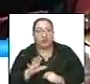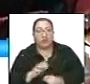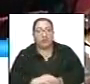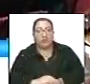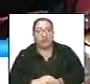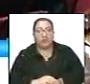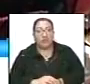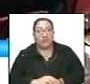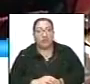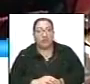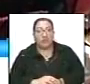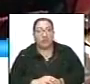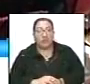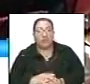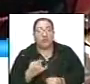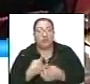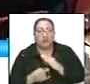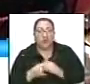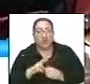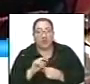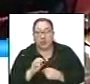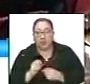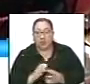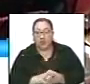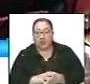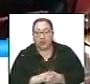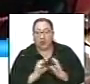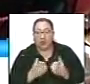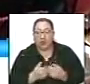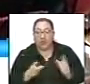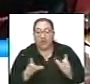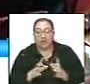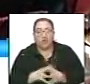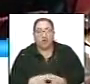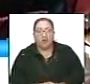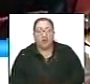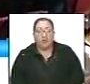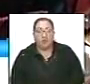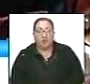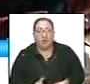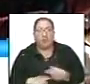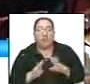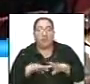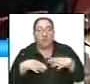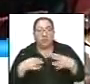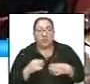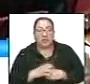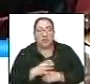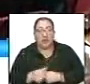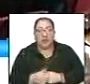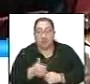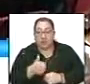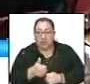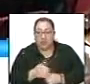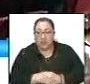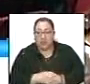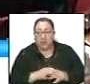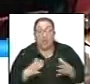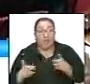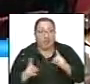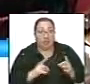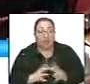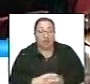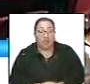4185. Fue una transmisión en directo de Congreso Televisión desde el hemiciclo principal. Fue un amplio